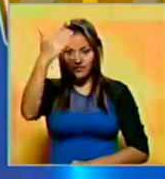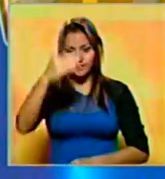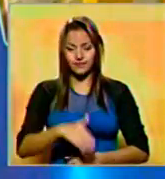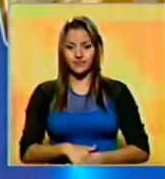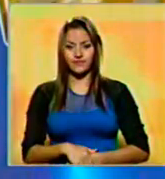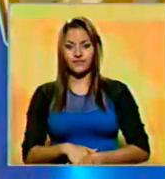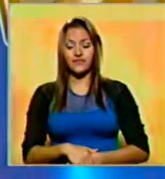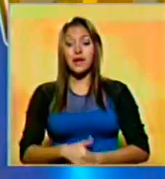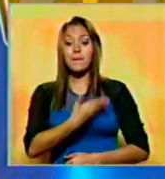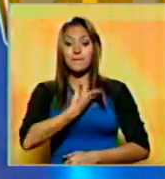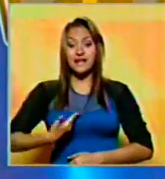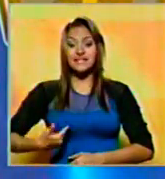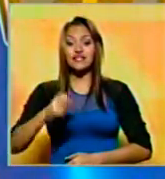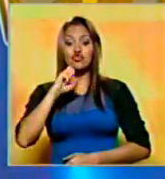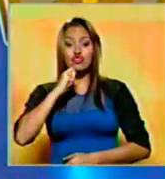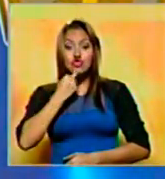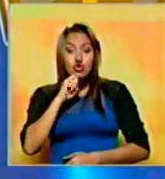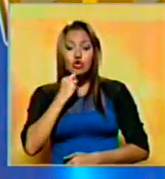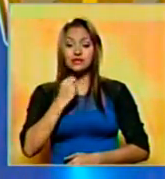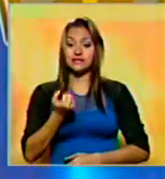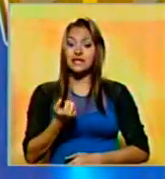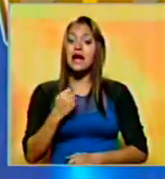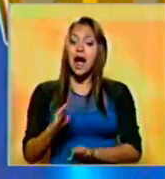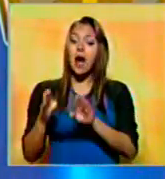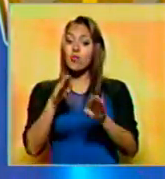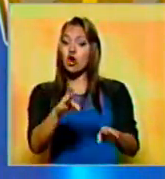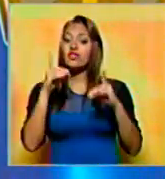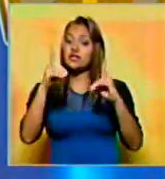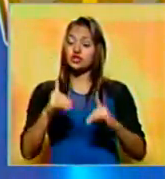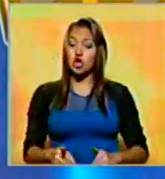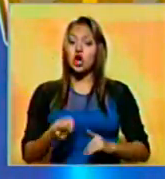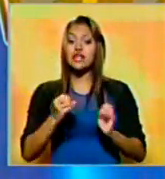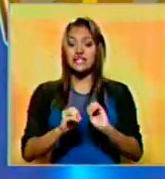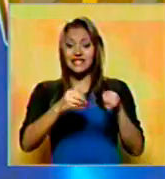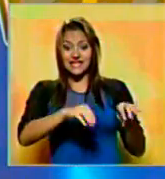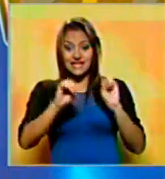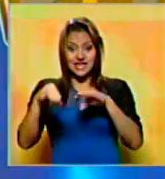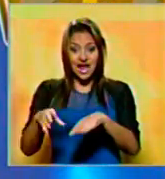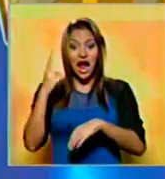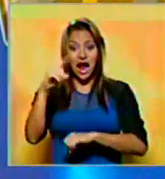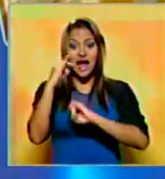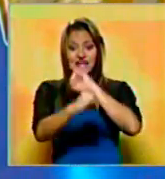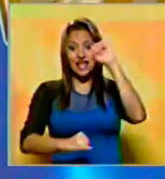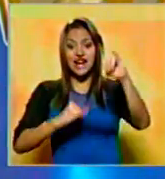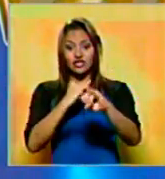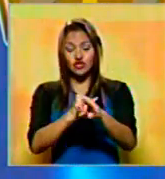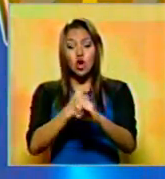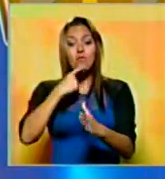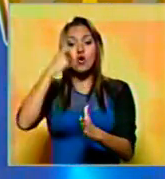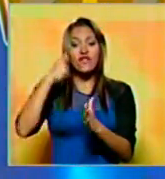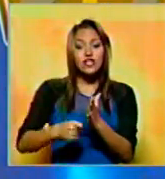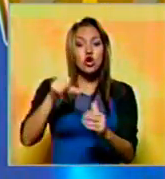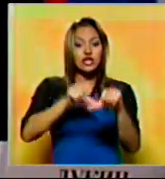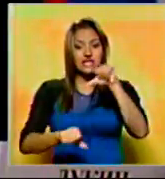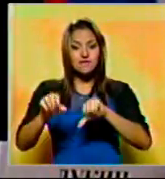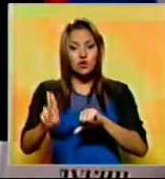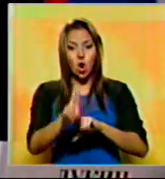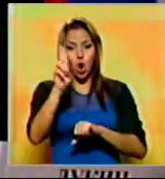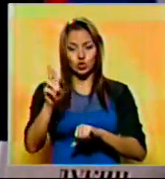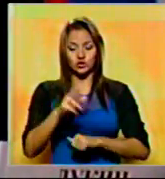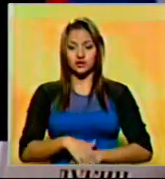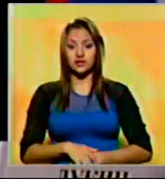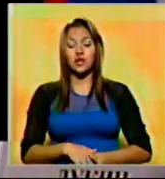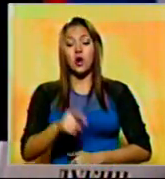el presidente de Rusia Vladimir Putin respaldó la decisión de Siria de adherirse a la convención internacional para la prohibición de armas químicas el jefe del